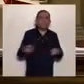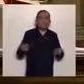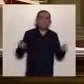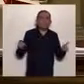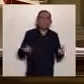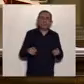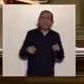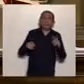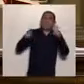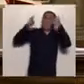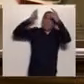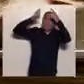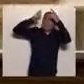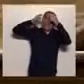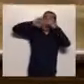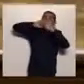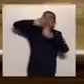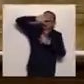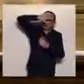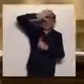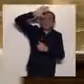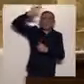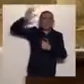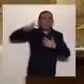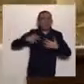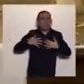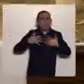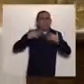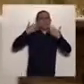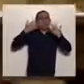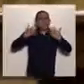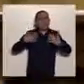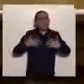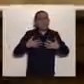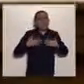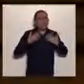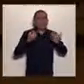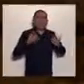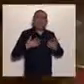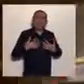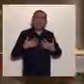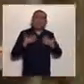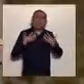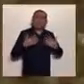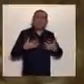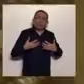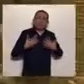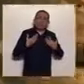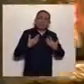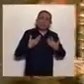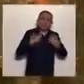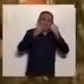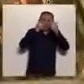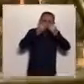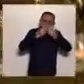Reina del cielo, alégrate, aleluya, porque aquel que... Desde la capilla